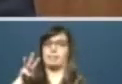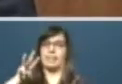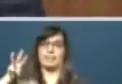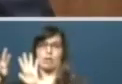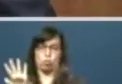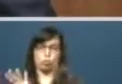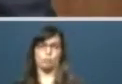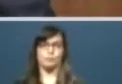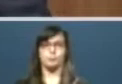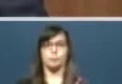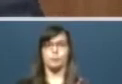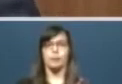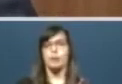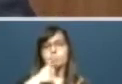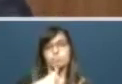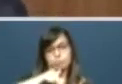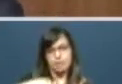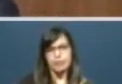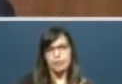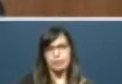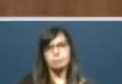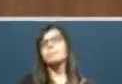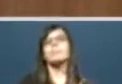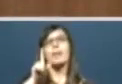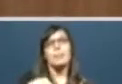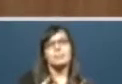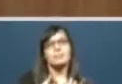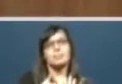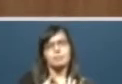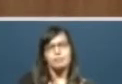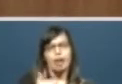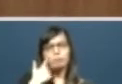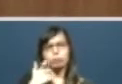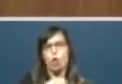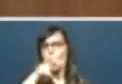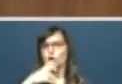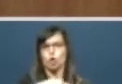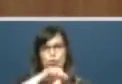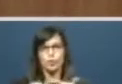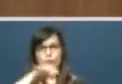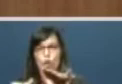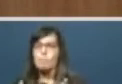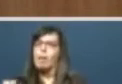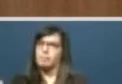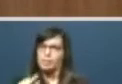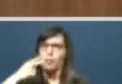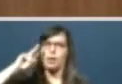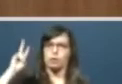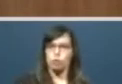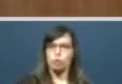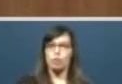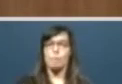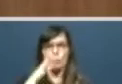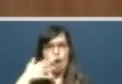una mayor resistencia que también ponen de relieve otros informes y que sin embargo hay que reconocerlo es compatible con el dato